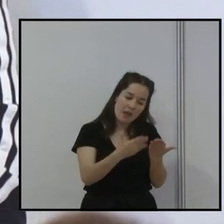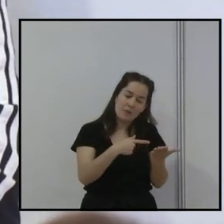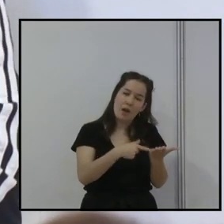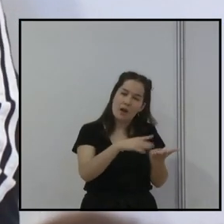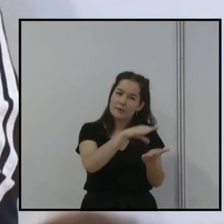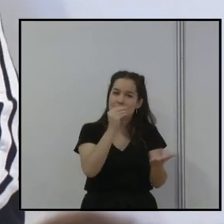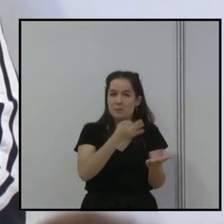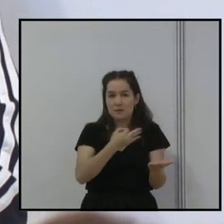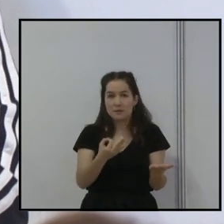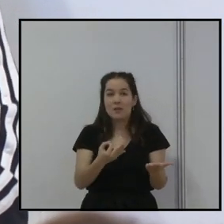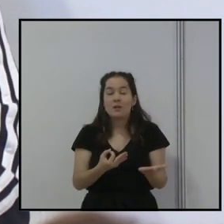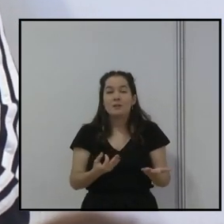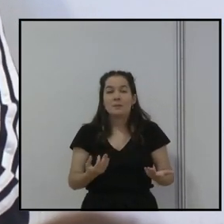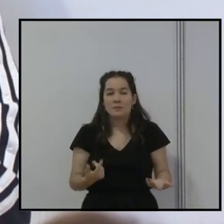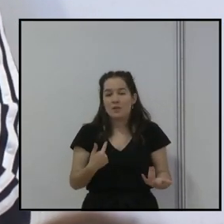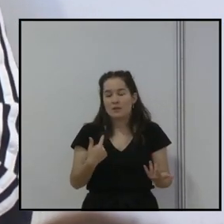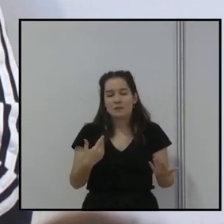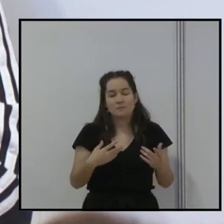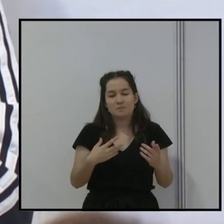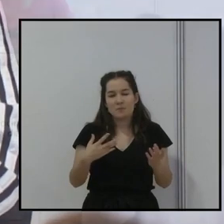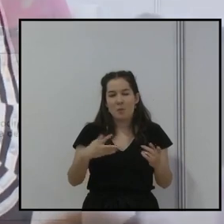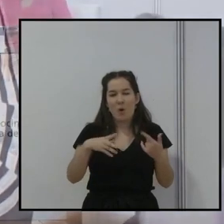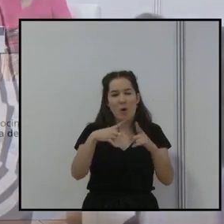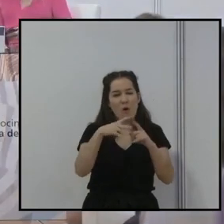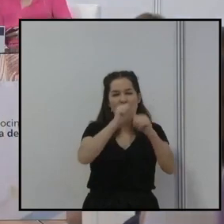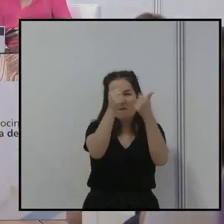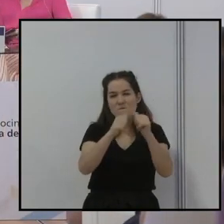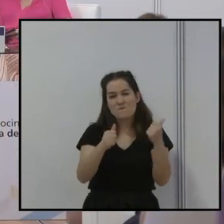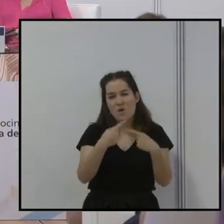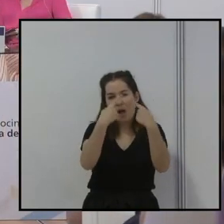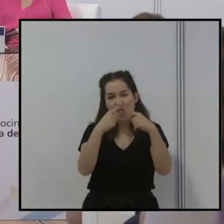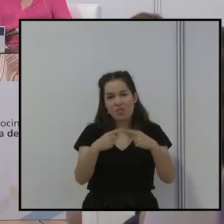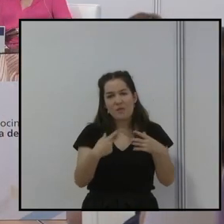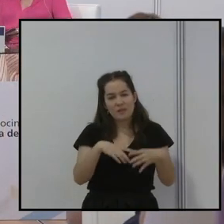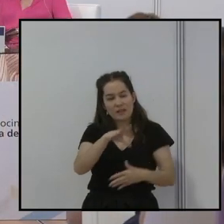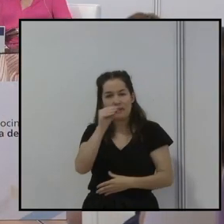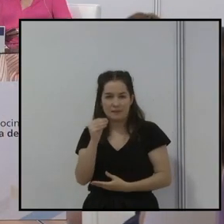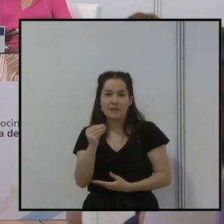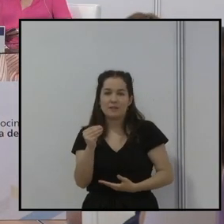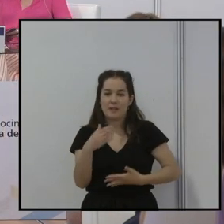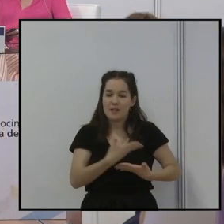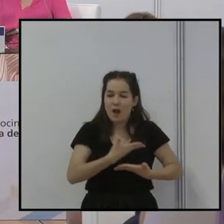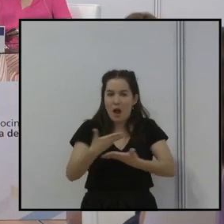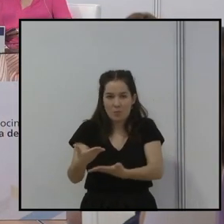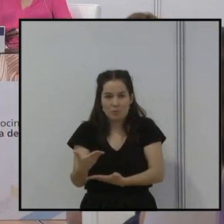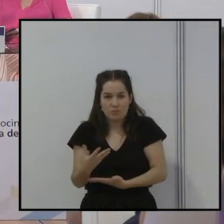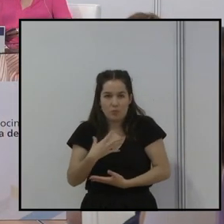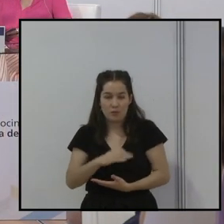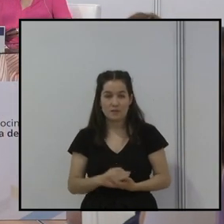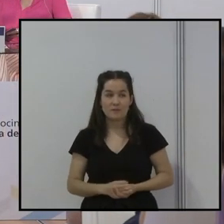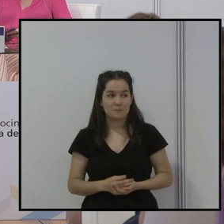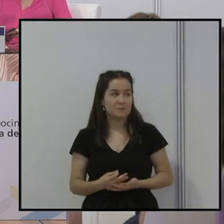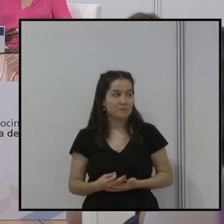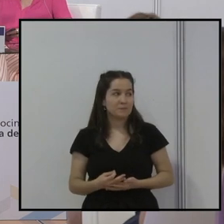sensación de que ayuda en diferentes niveles. Sí, como bien dices, los mejores libros o los verdaderos libros de ayuda o autoayuda, no sé si me gusta